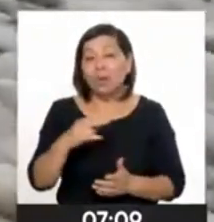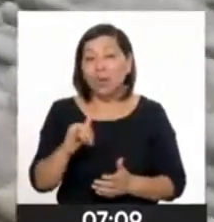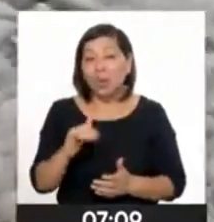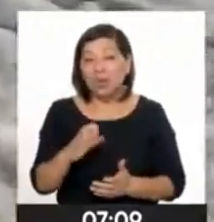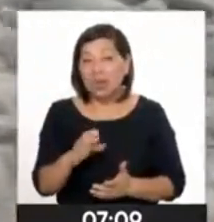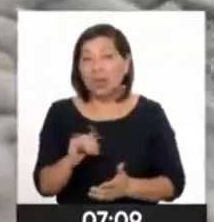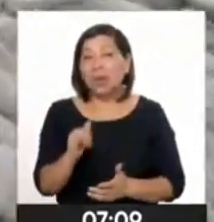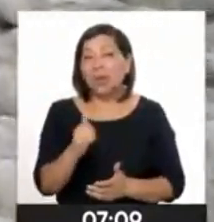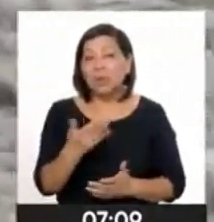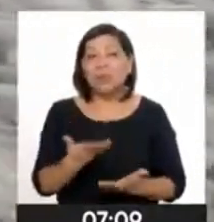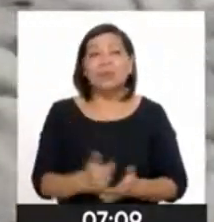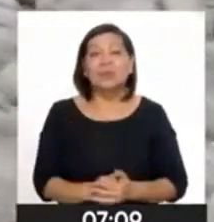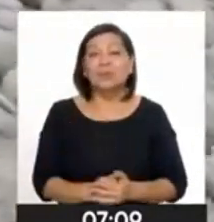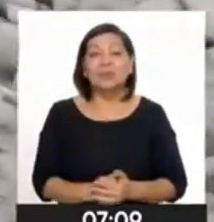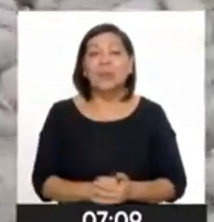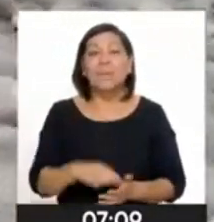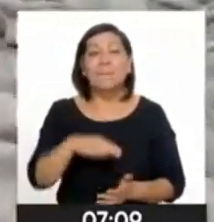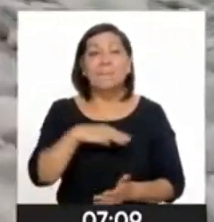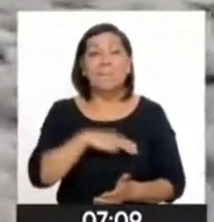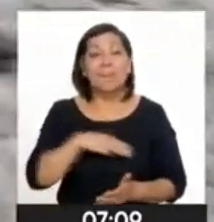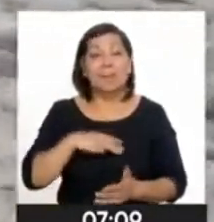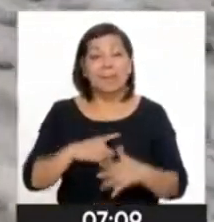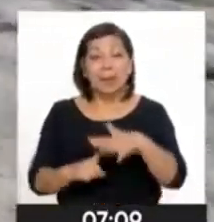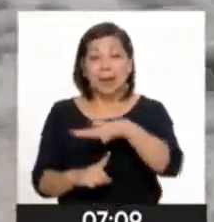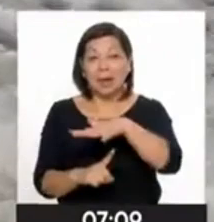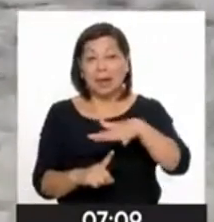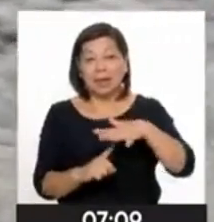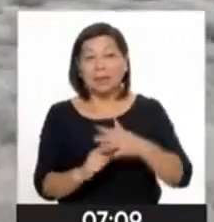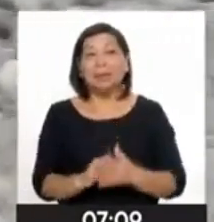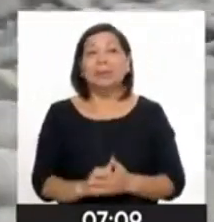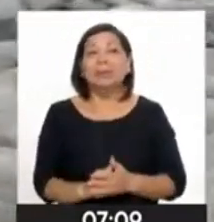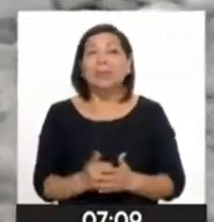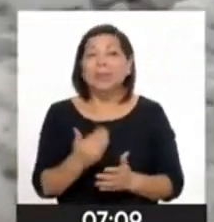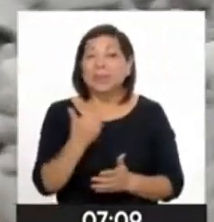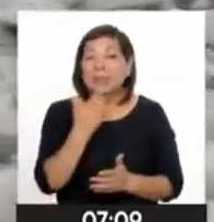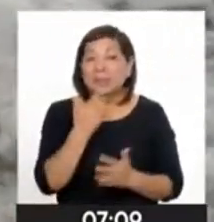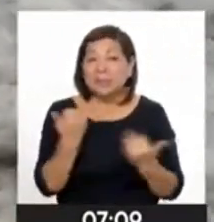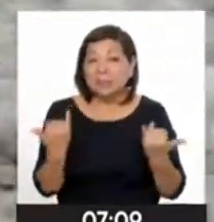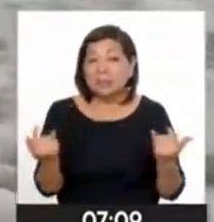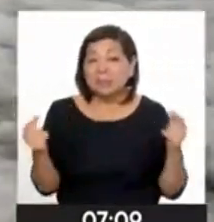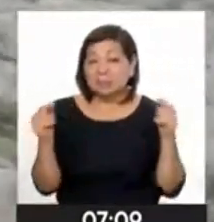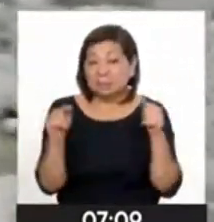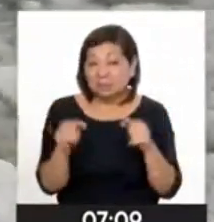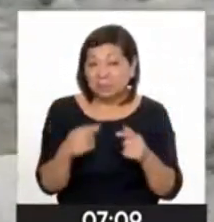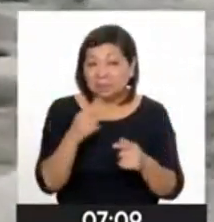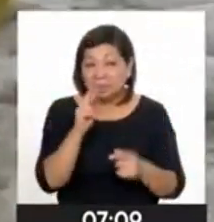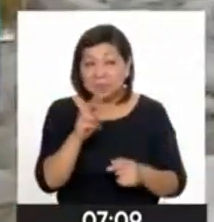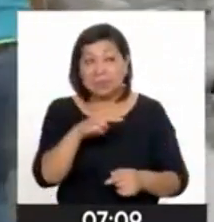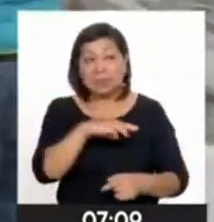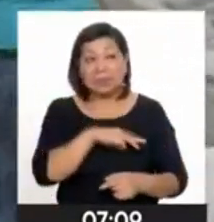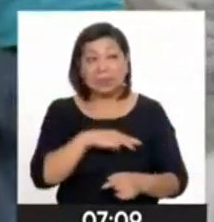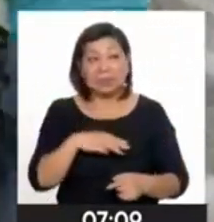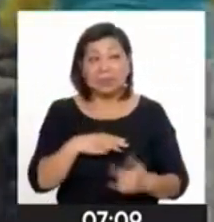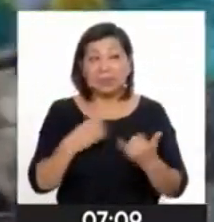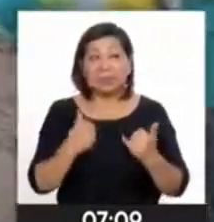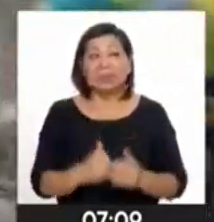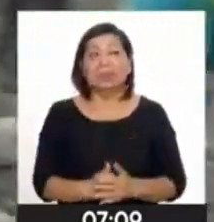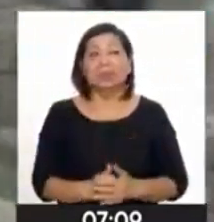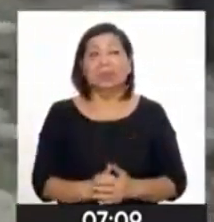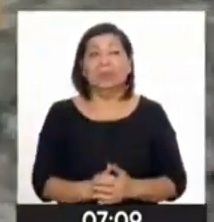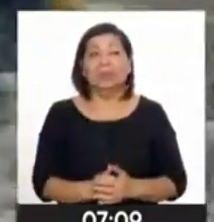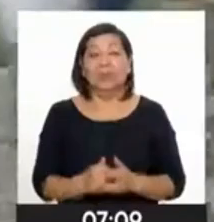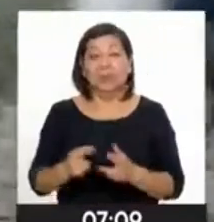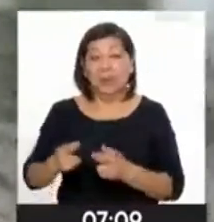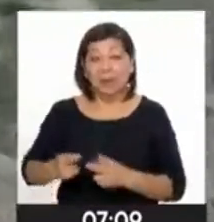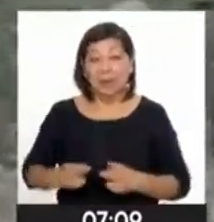encabeza esta campaña? Pues lo hace la ministra del Ambiente, Albina Ruiz, que se encuentra en estos momentos, como podemos observar, aquí en el